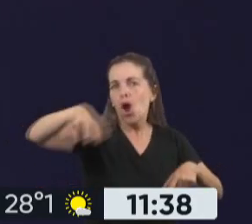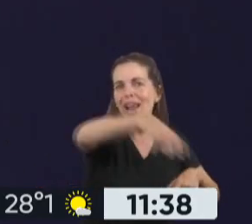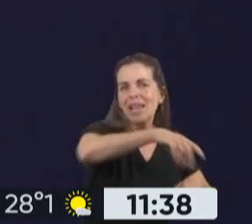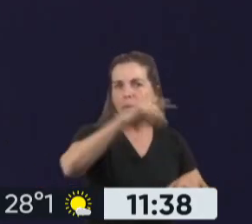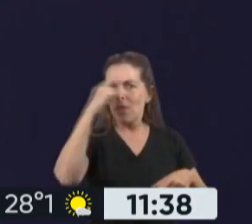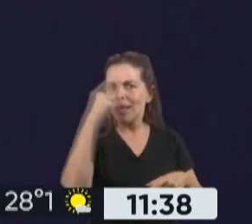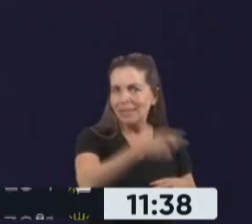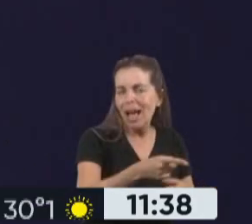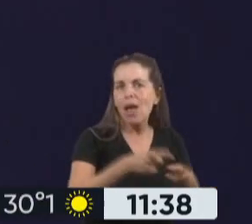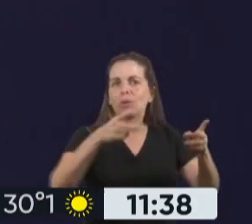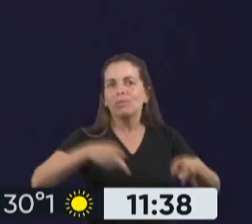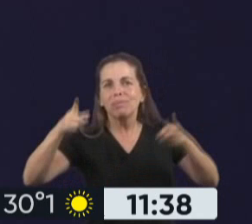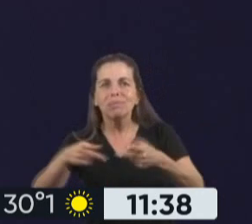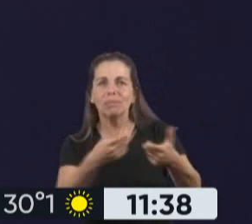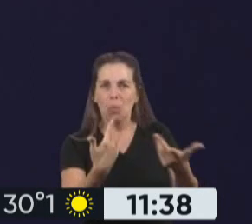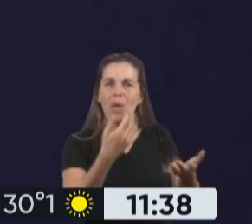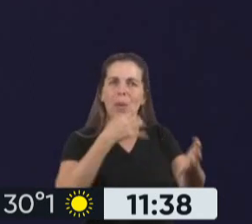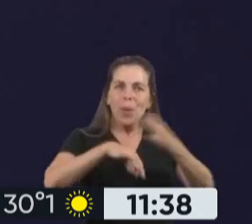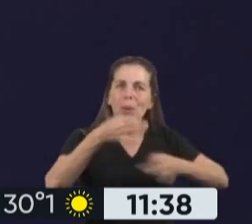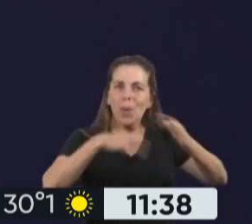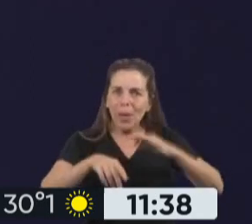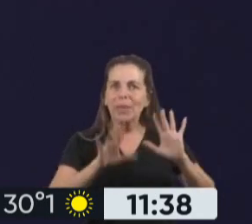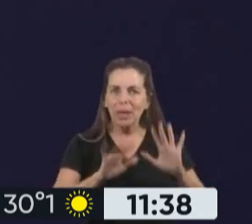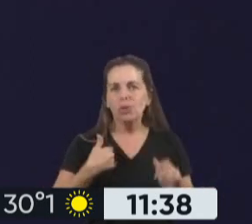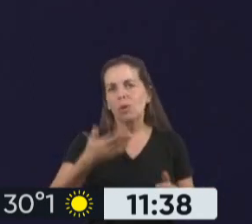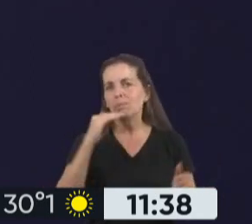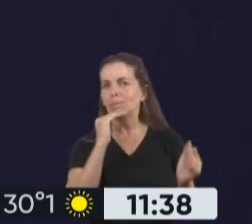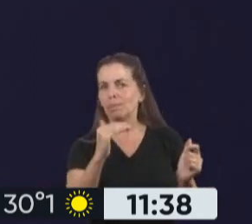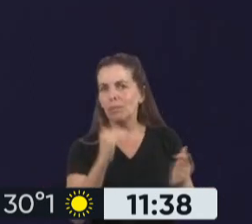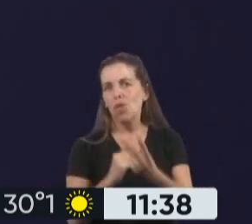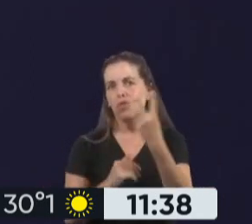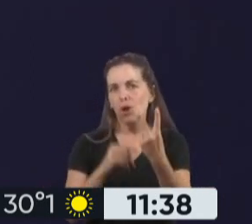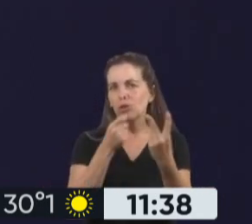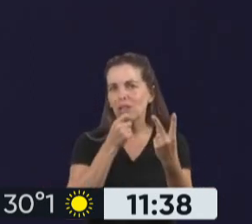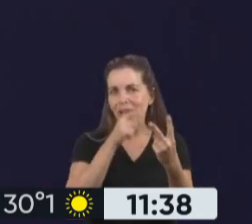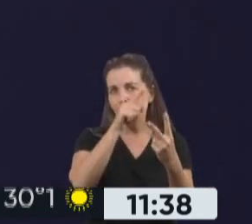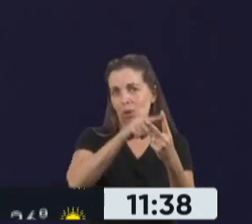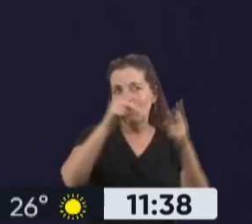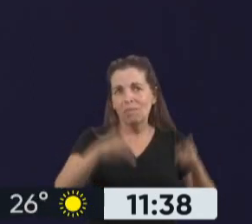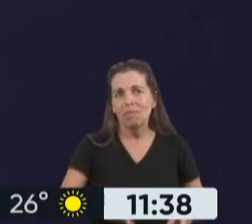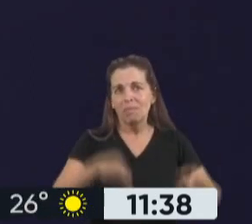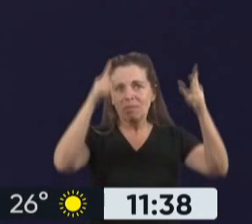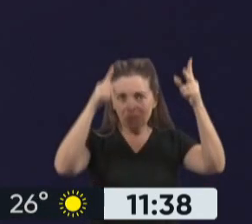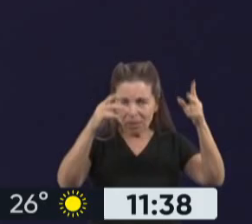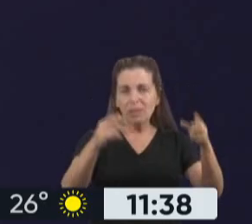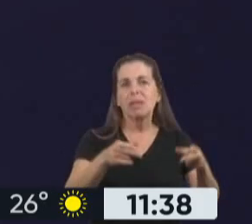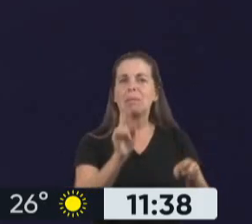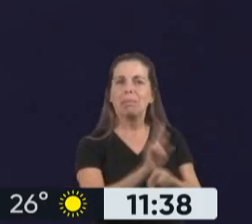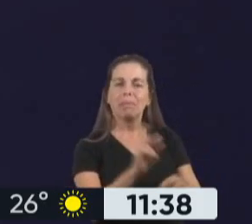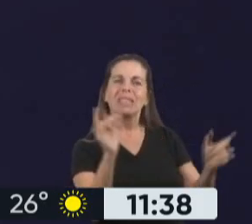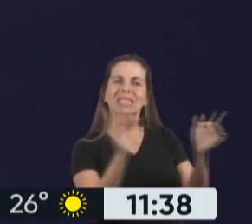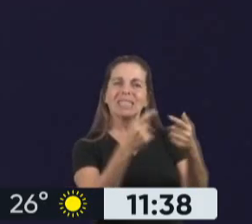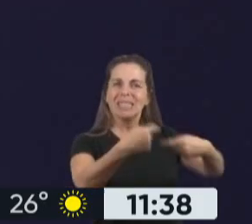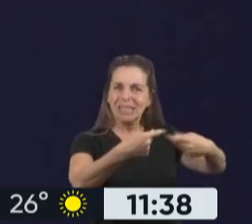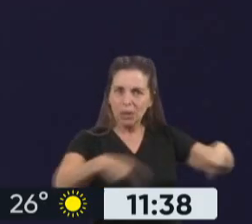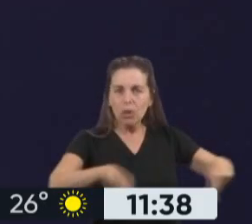costo sobredimensionado para el Estado. Yo había nombrado dos ejemplos, el edificio de ciberseguridad y otro del INTA, pero